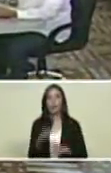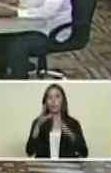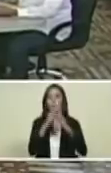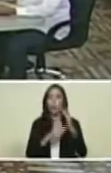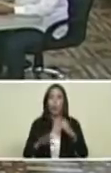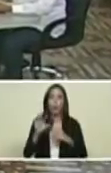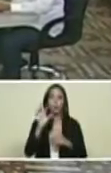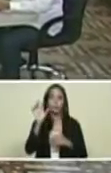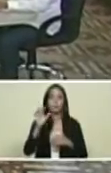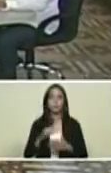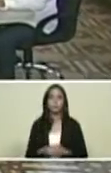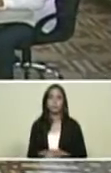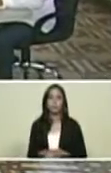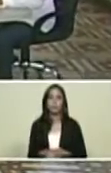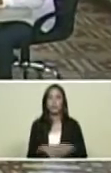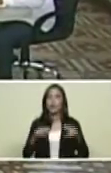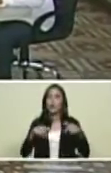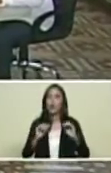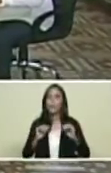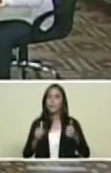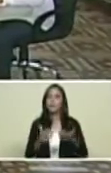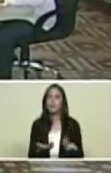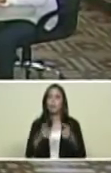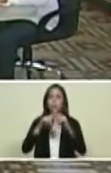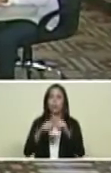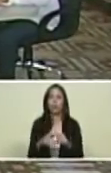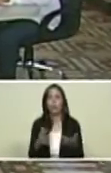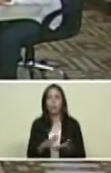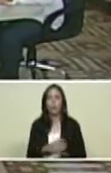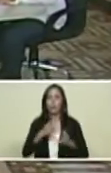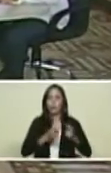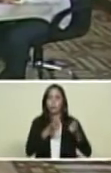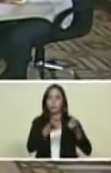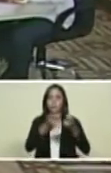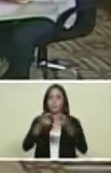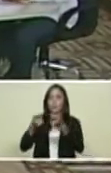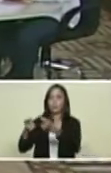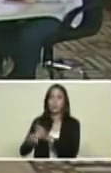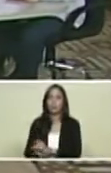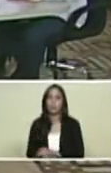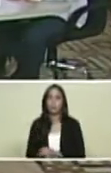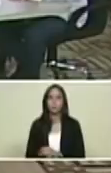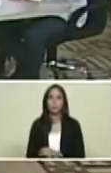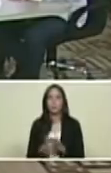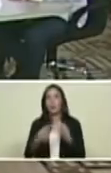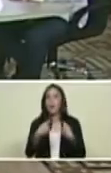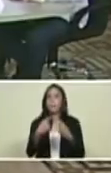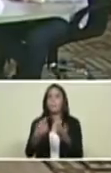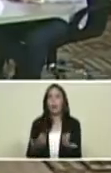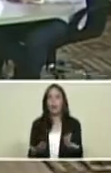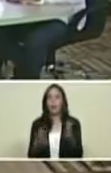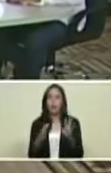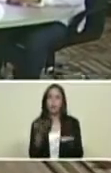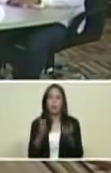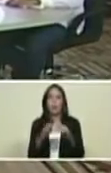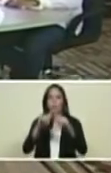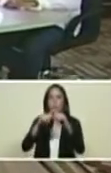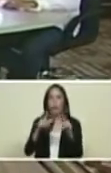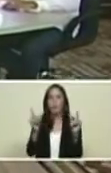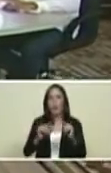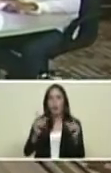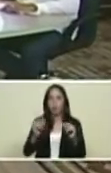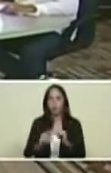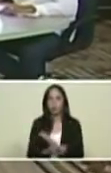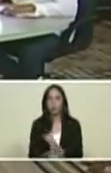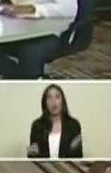del país. Hoy hemos empezado gradualmente su entrega. Va a tener un precio módico, porque yo creo